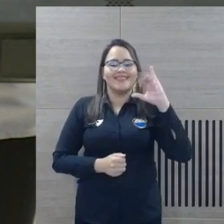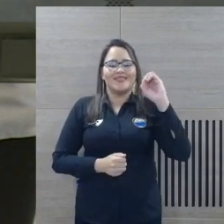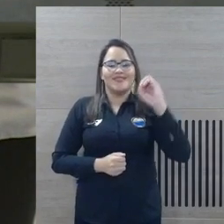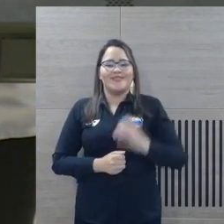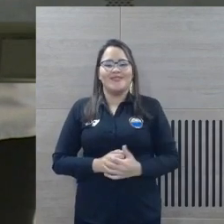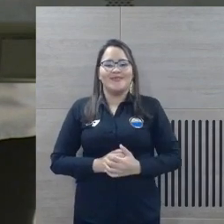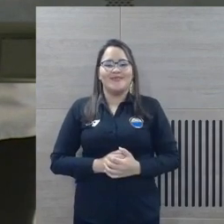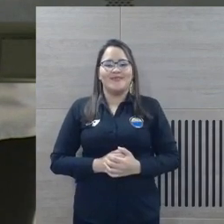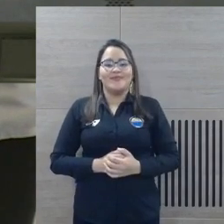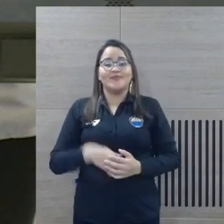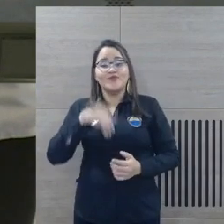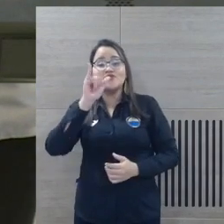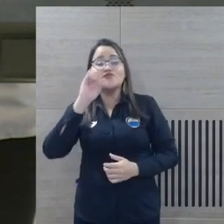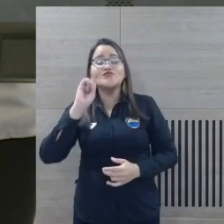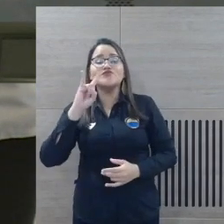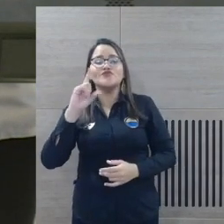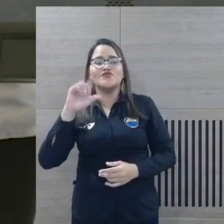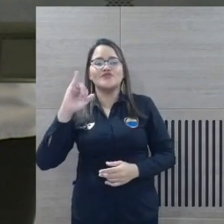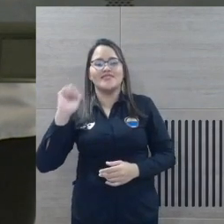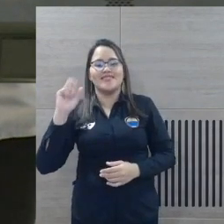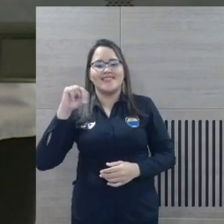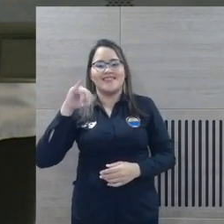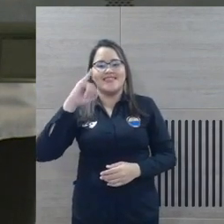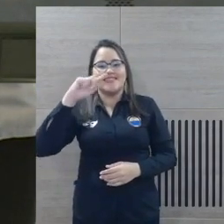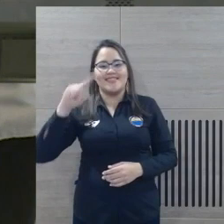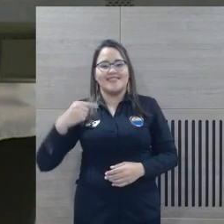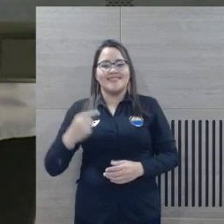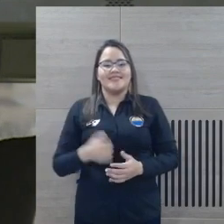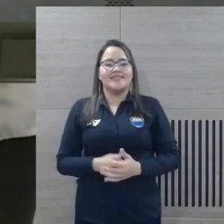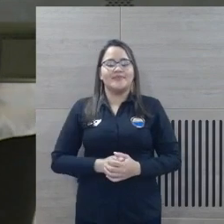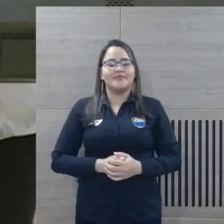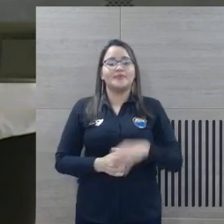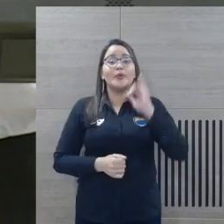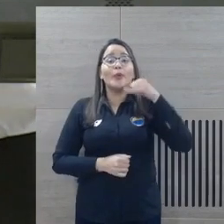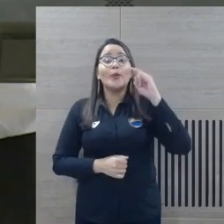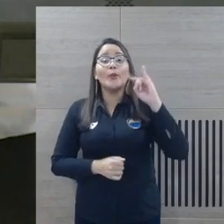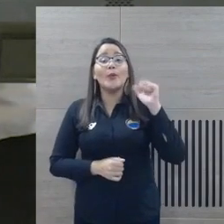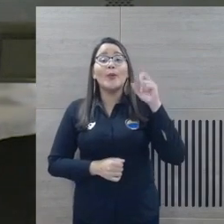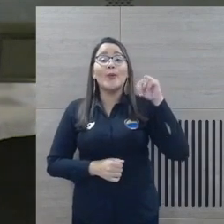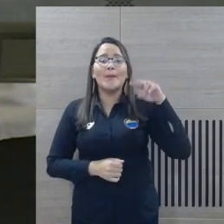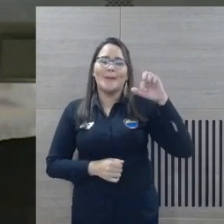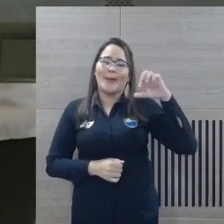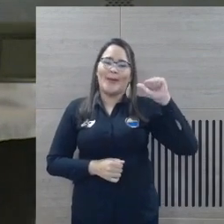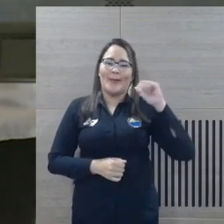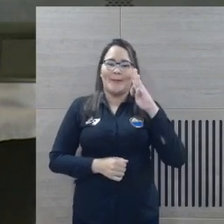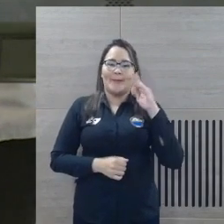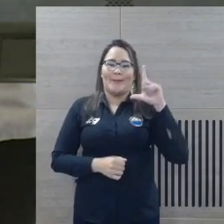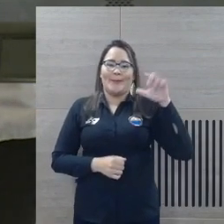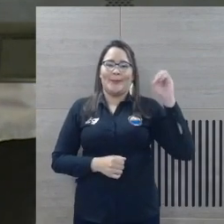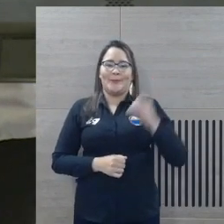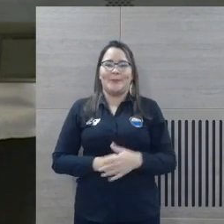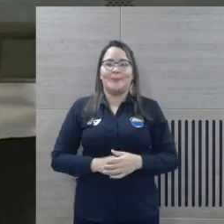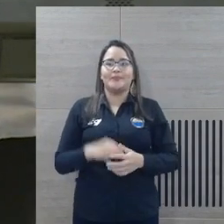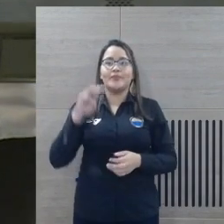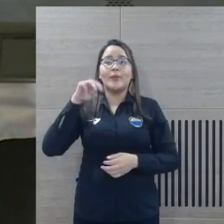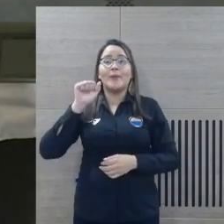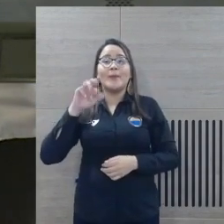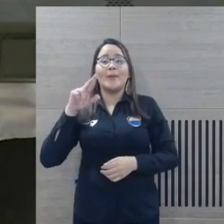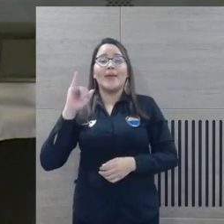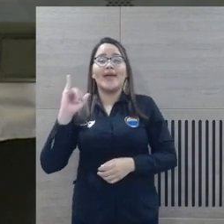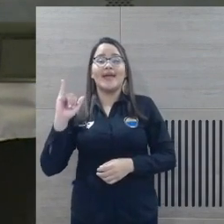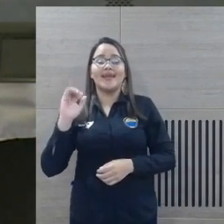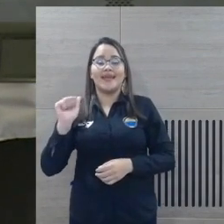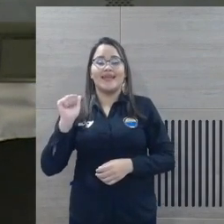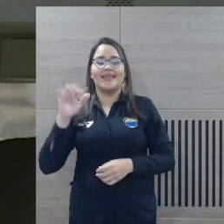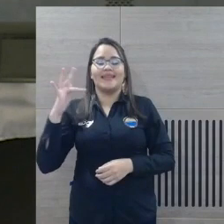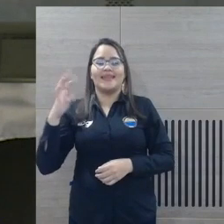Mindiola. Juan Pablo Padilla López. María Teresa Acosta Anaya. Yulitza Montero Cantillo. Emil